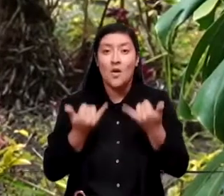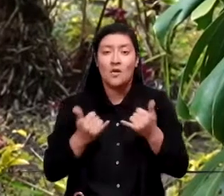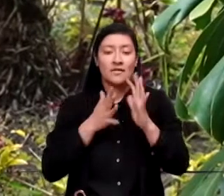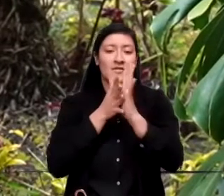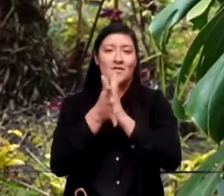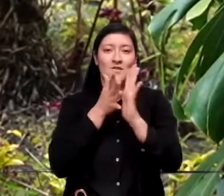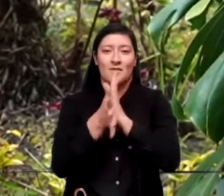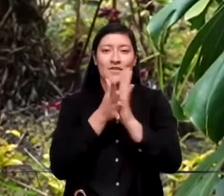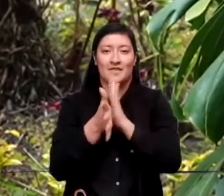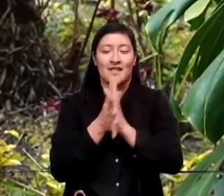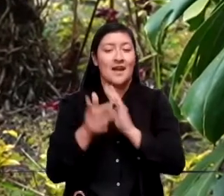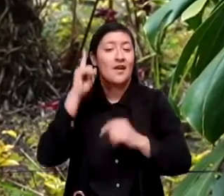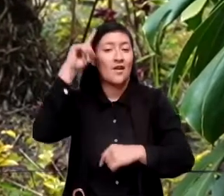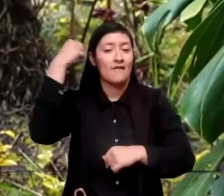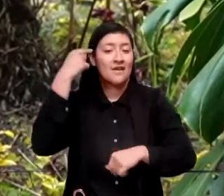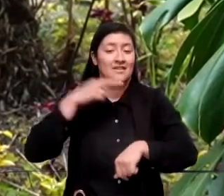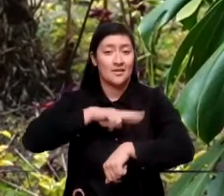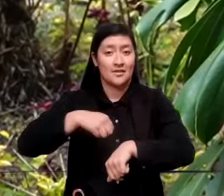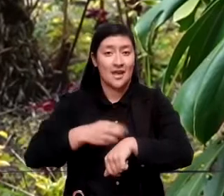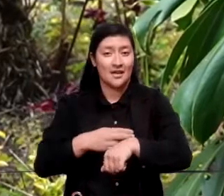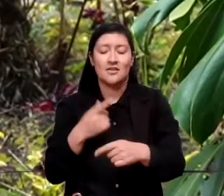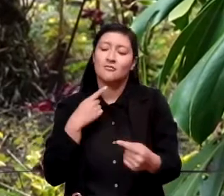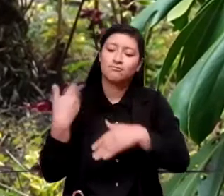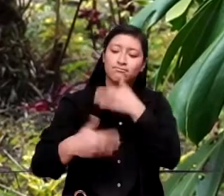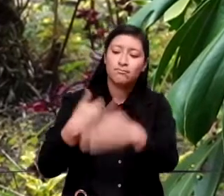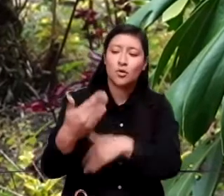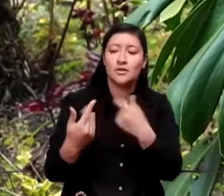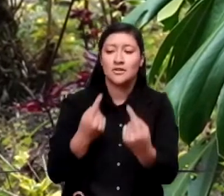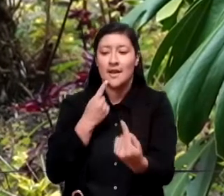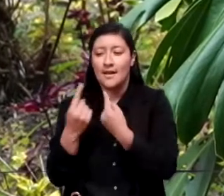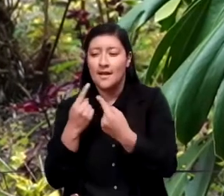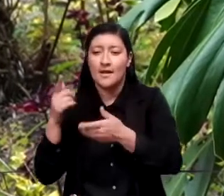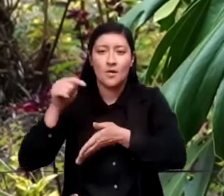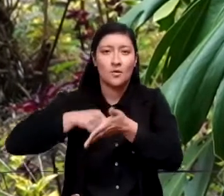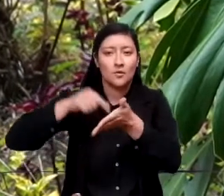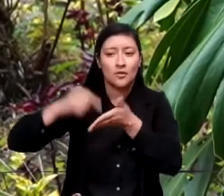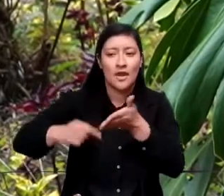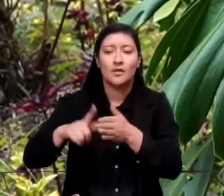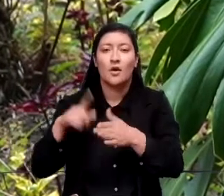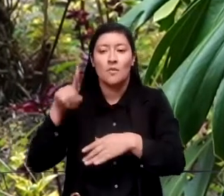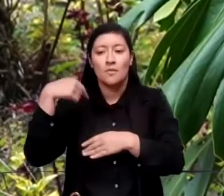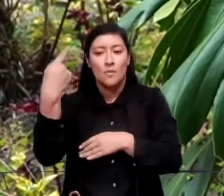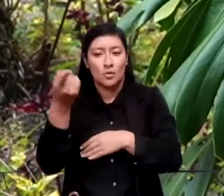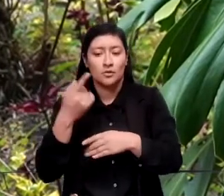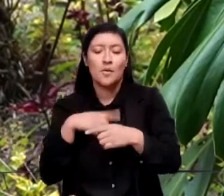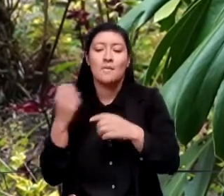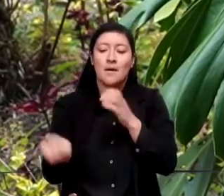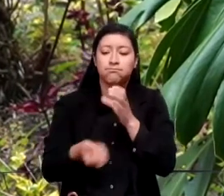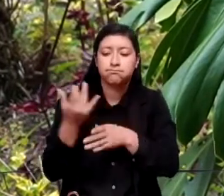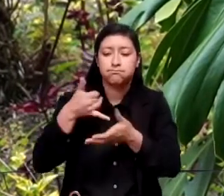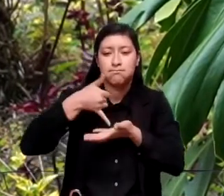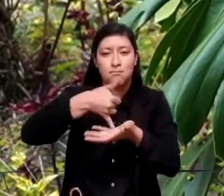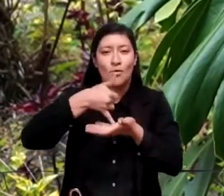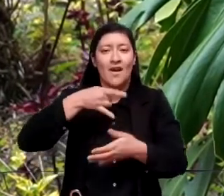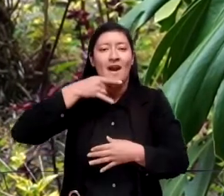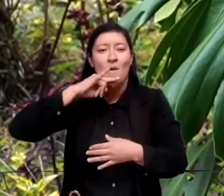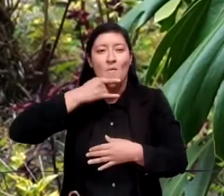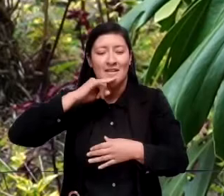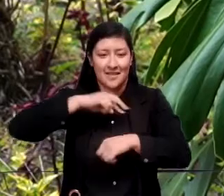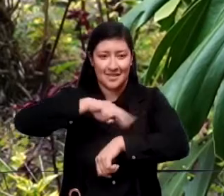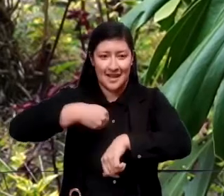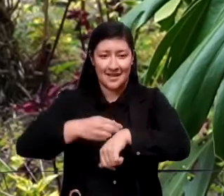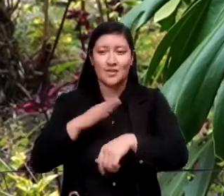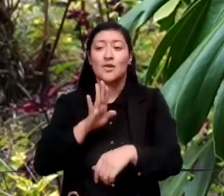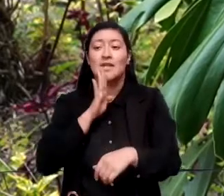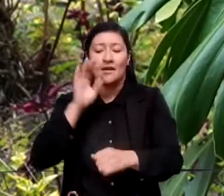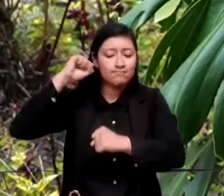Hoy queremos contarles que la Administración Departamental inició el nuevo proceso de contratación para la producción de aguardiente Nariño